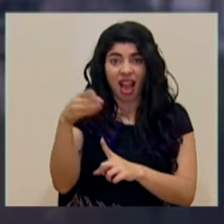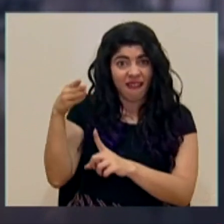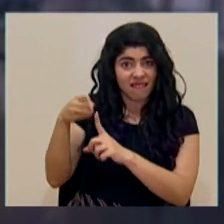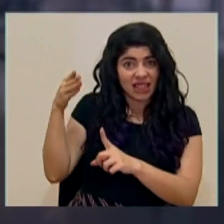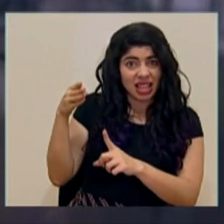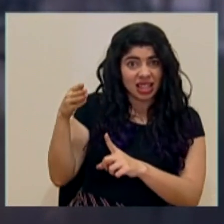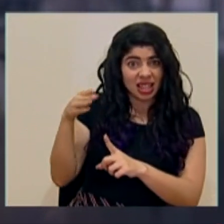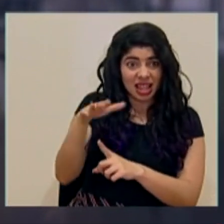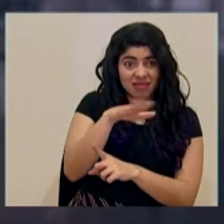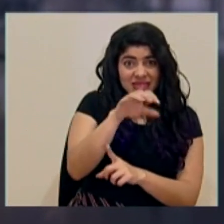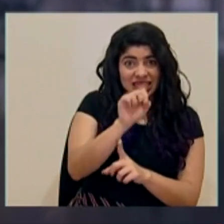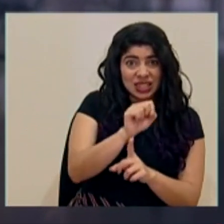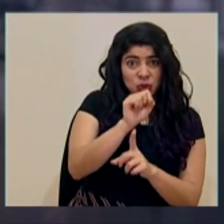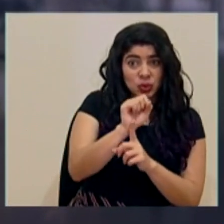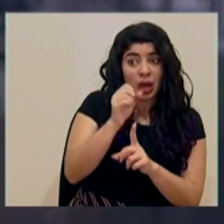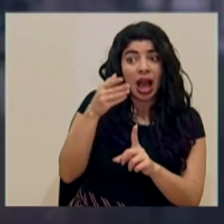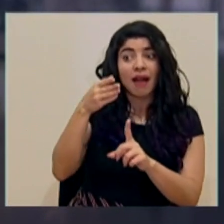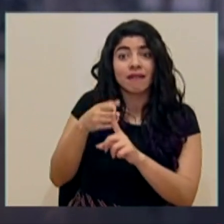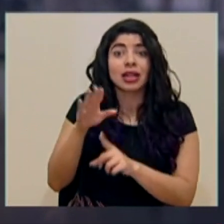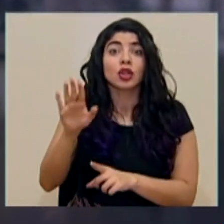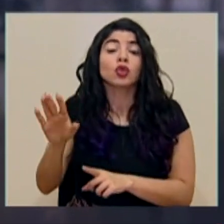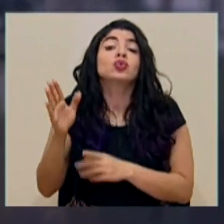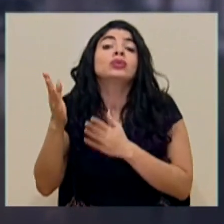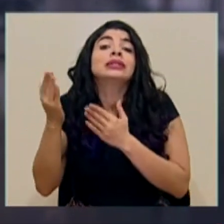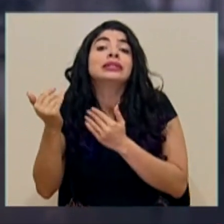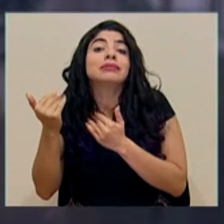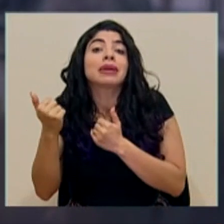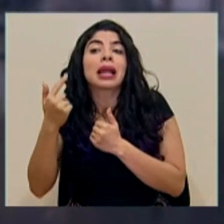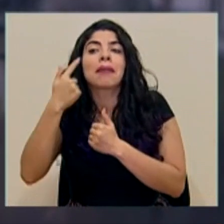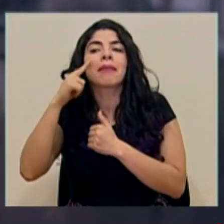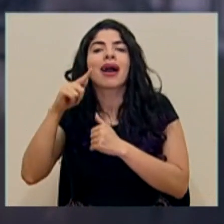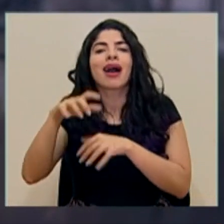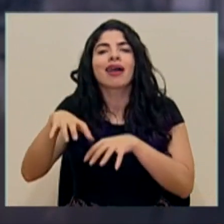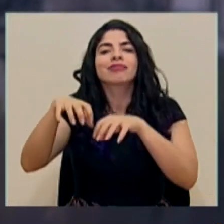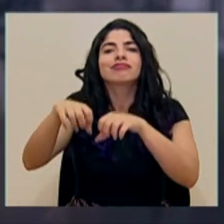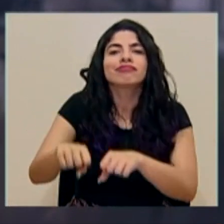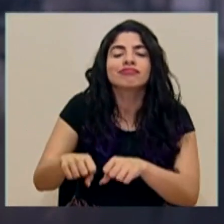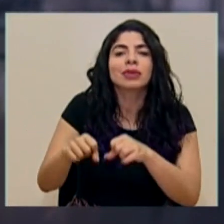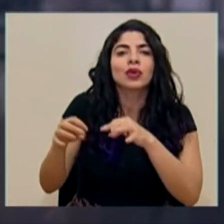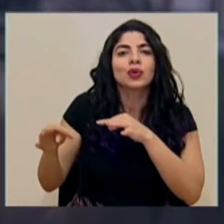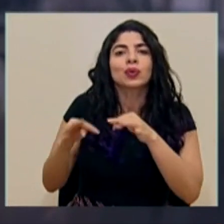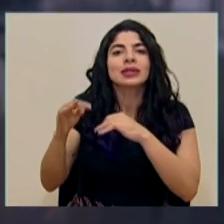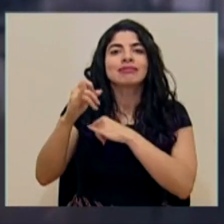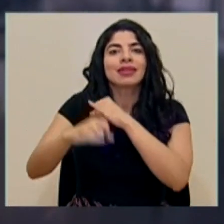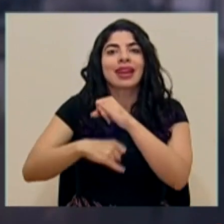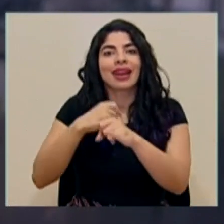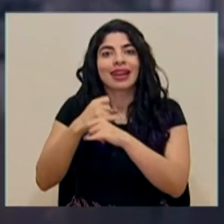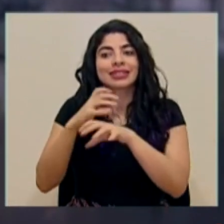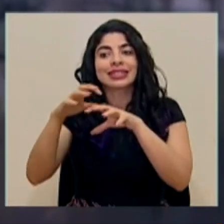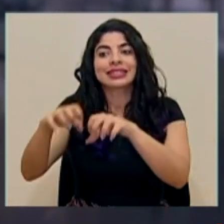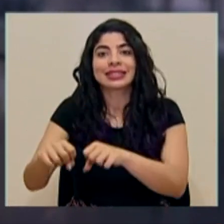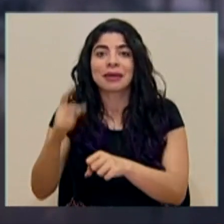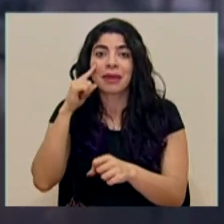estos acontecimientos, la expectativa de reservaciones de turistas internacionales para Costa Rica para